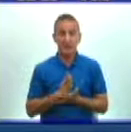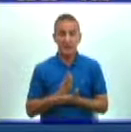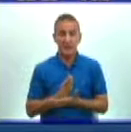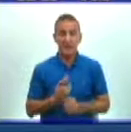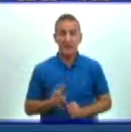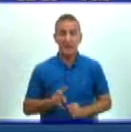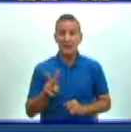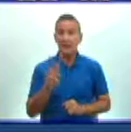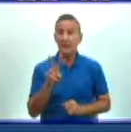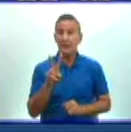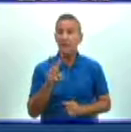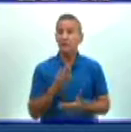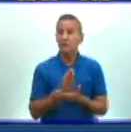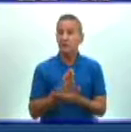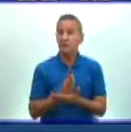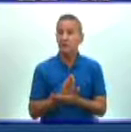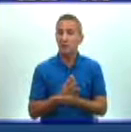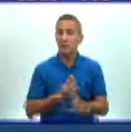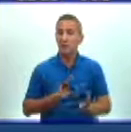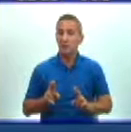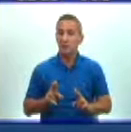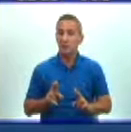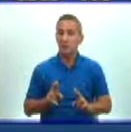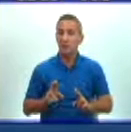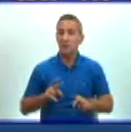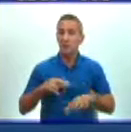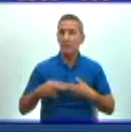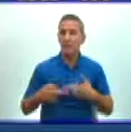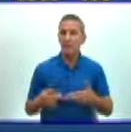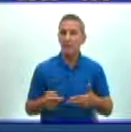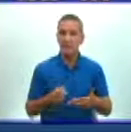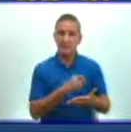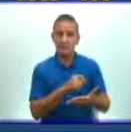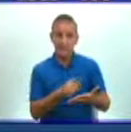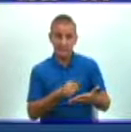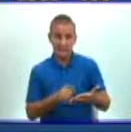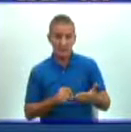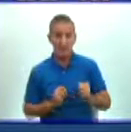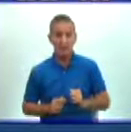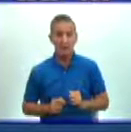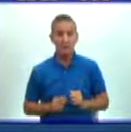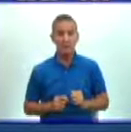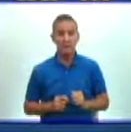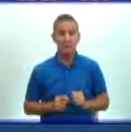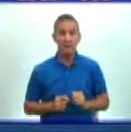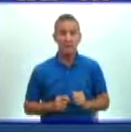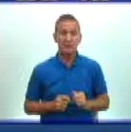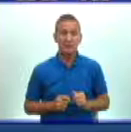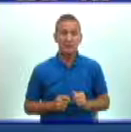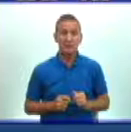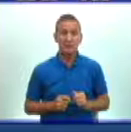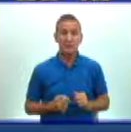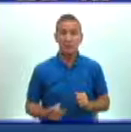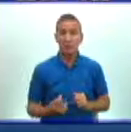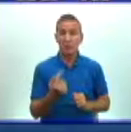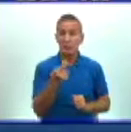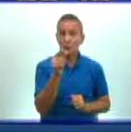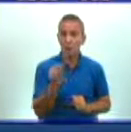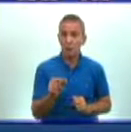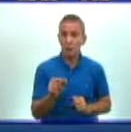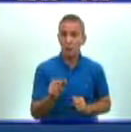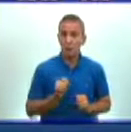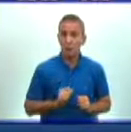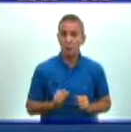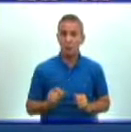clase de orientación para la redacción. Si a alguien en aquel momento no le dio tiempo a